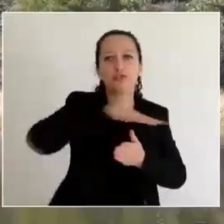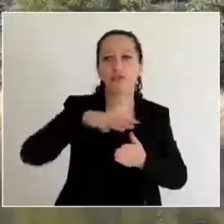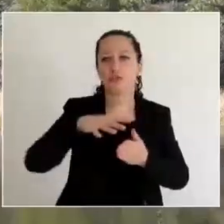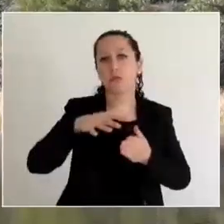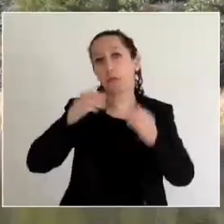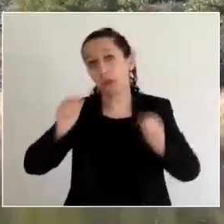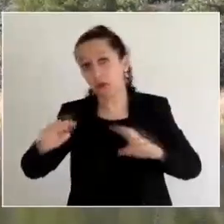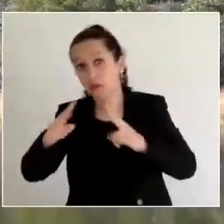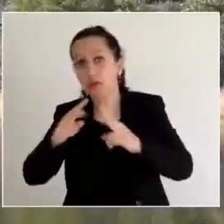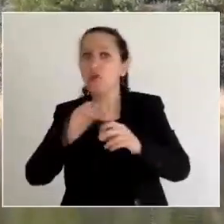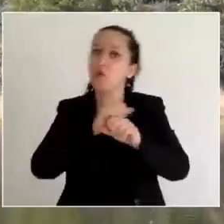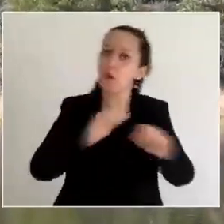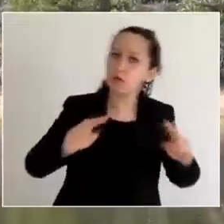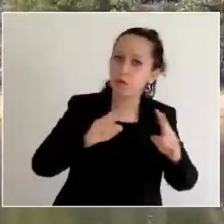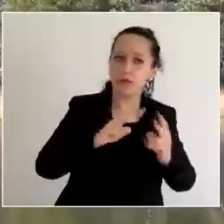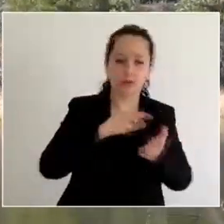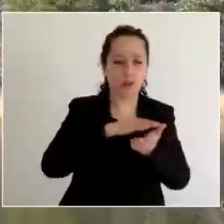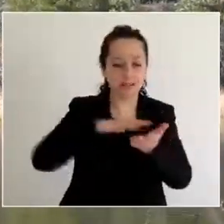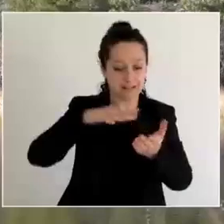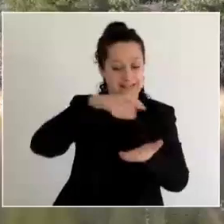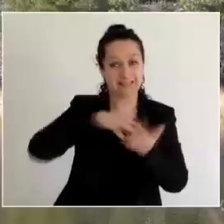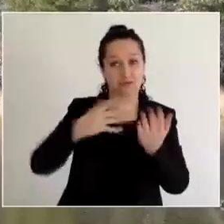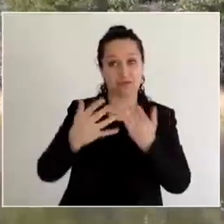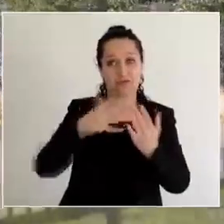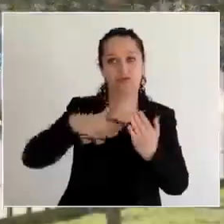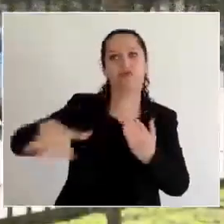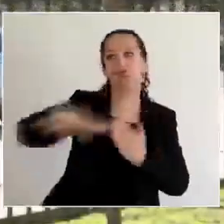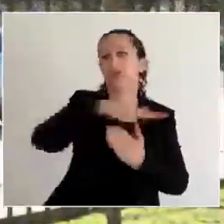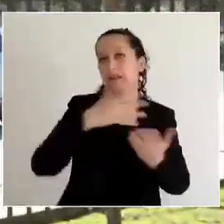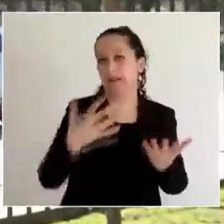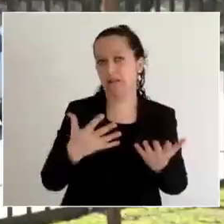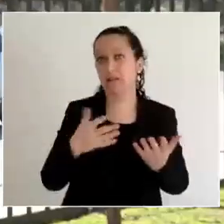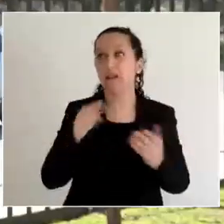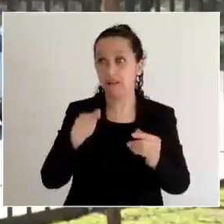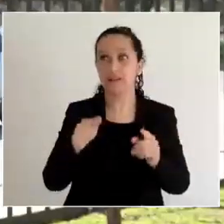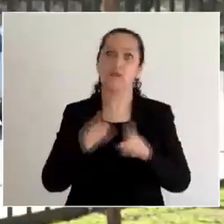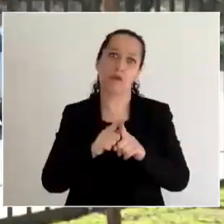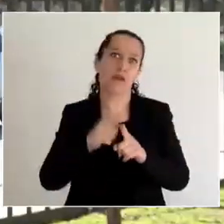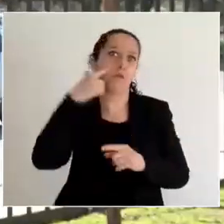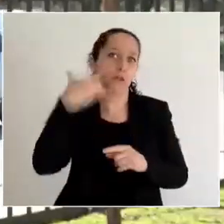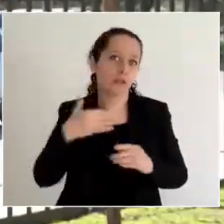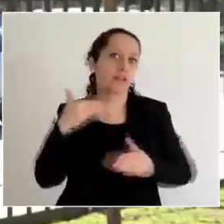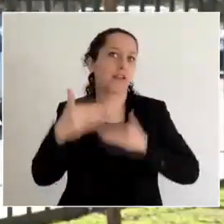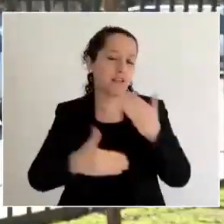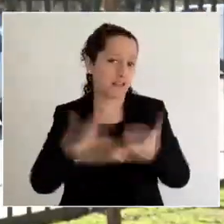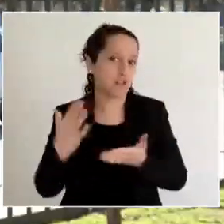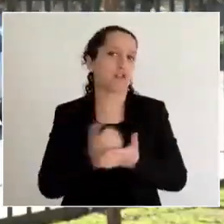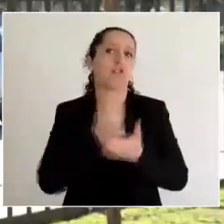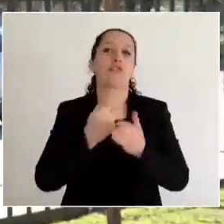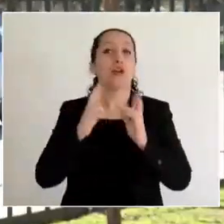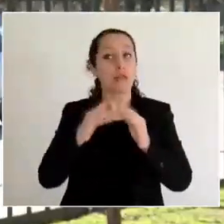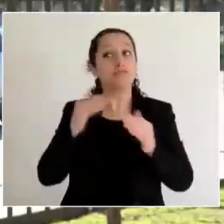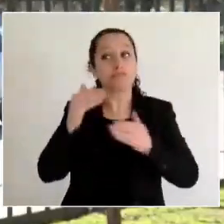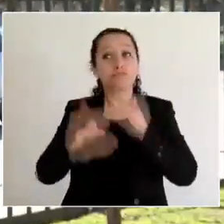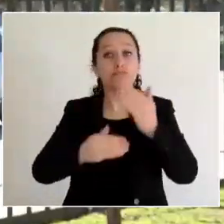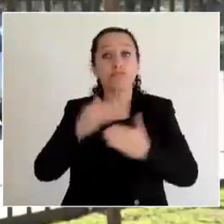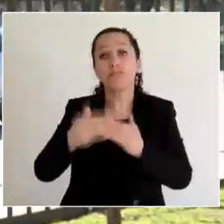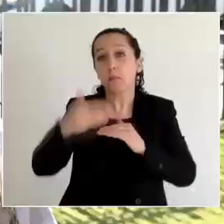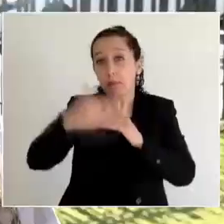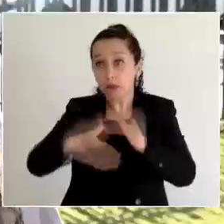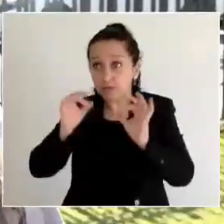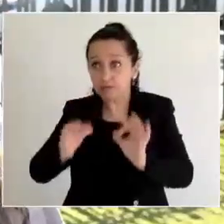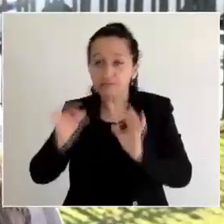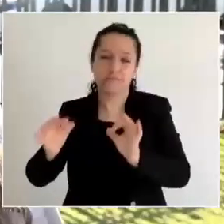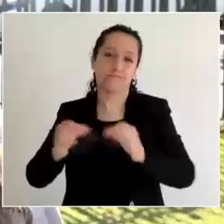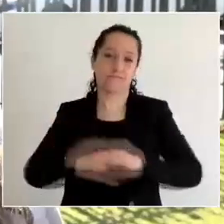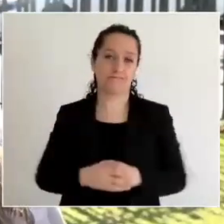y qué no se puede construir. Por lo tanto, desde el punto de vista ambiental, sin duda es un tremendo paso que esperamos llegar a buen término en los plazos establecidos.